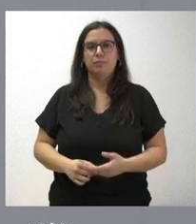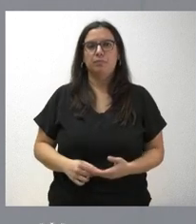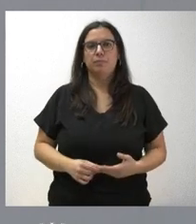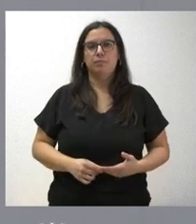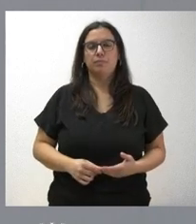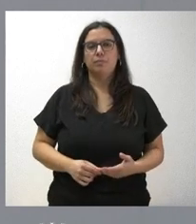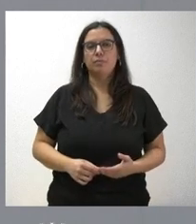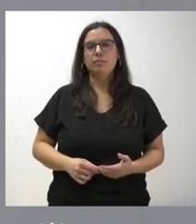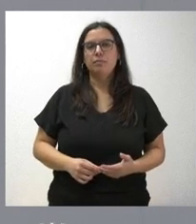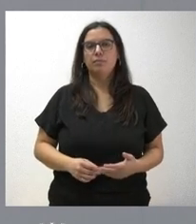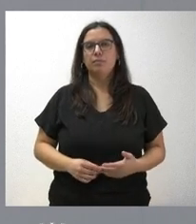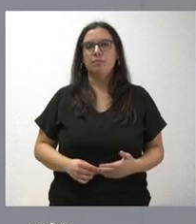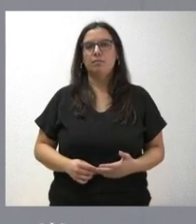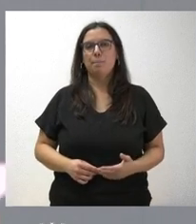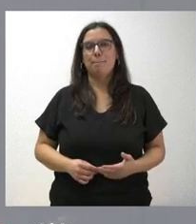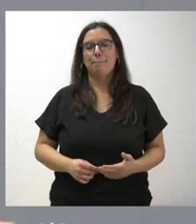ámbitos